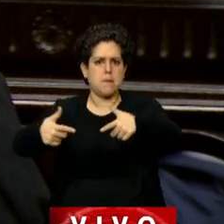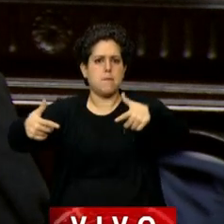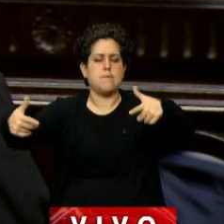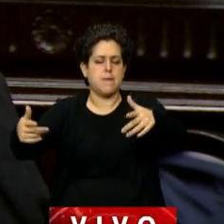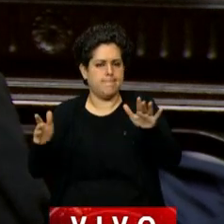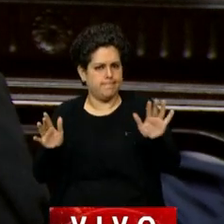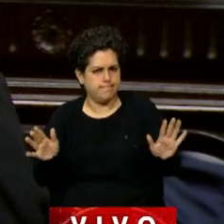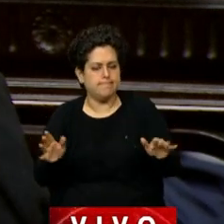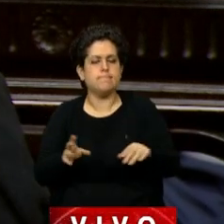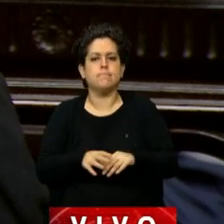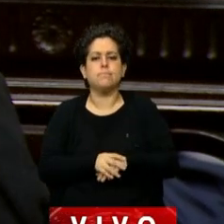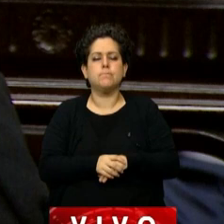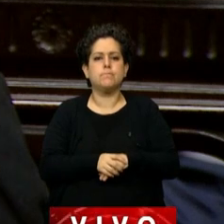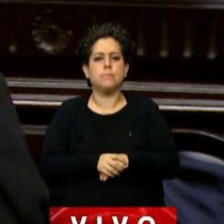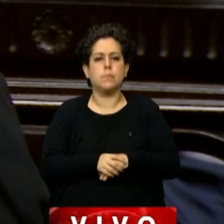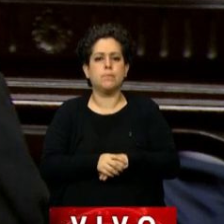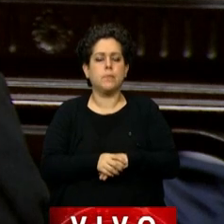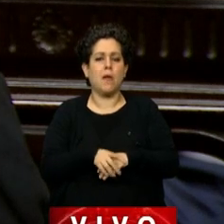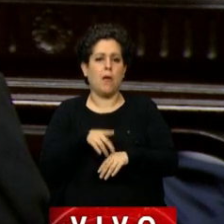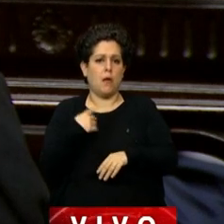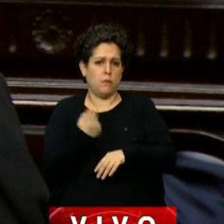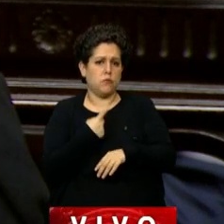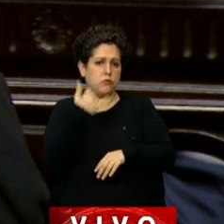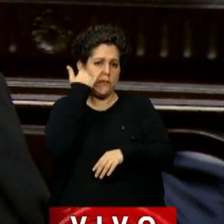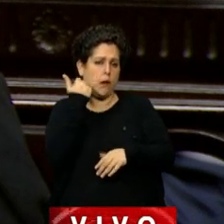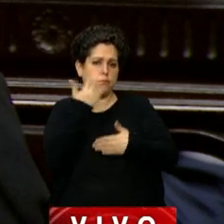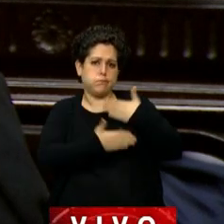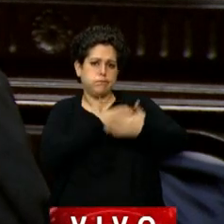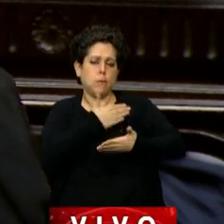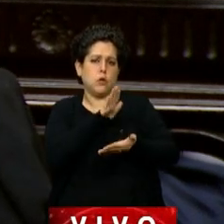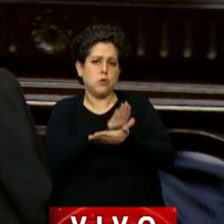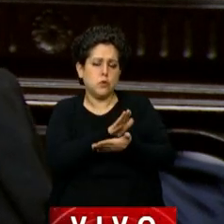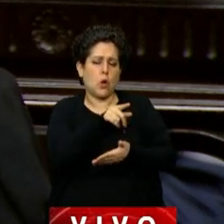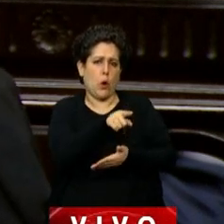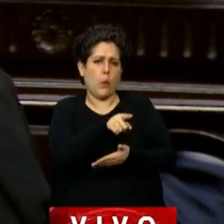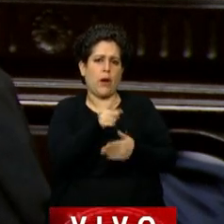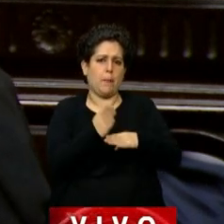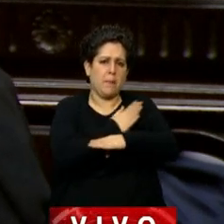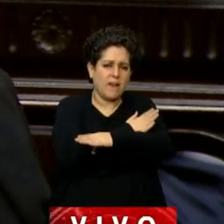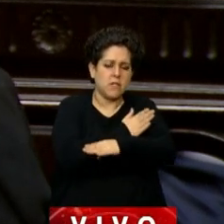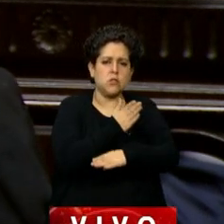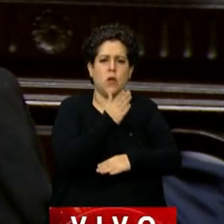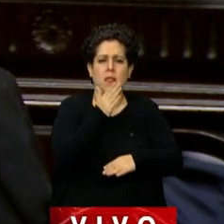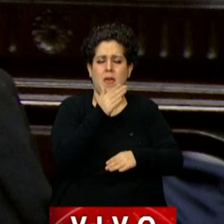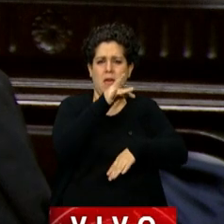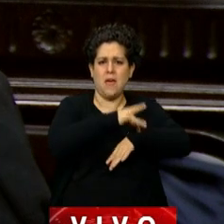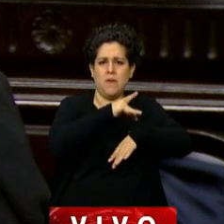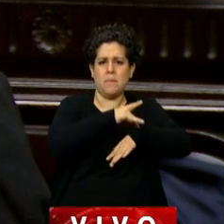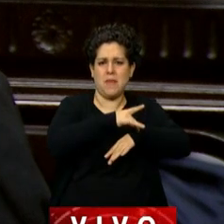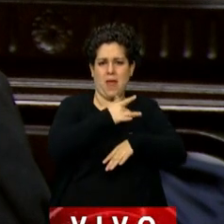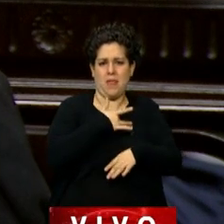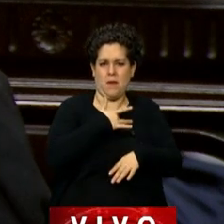Señor presidente, así como avanzamos en el tratamiento y en la prevención de enfermedades